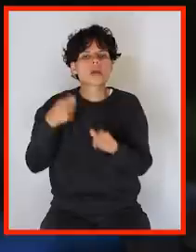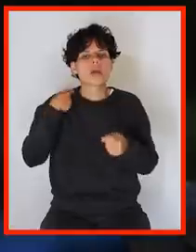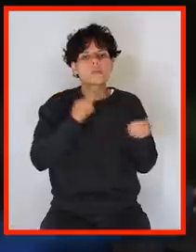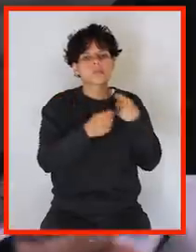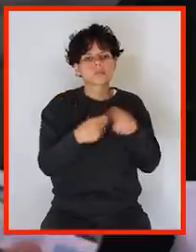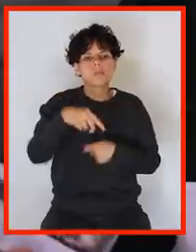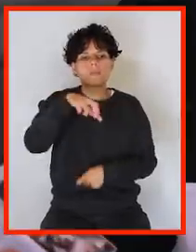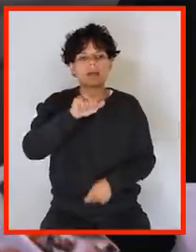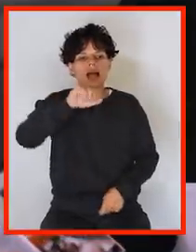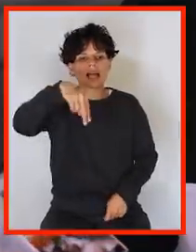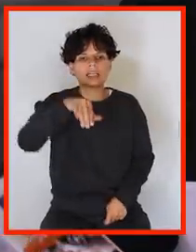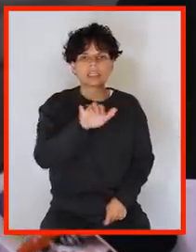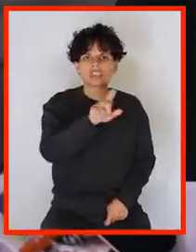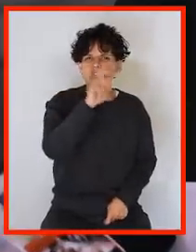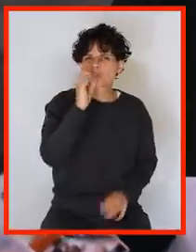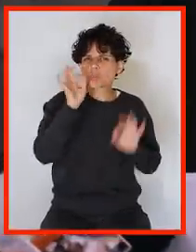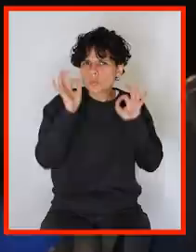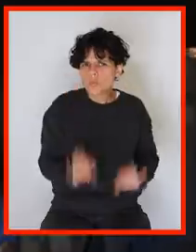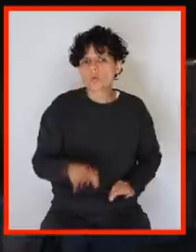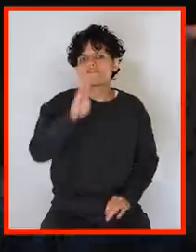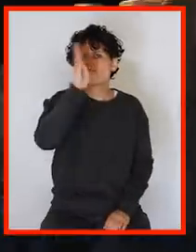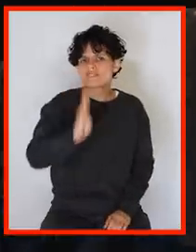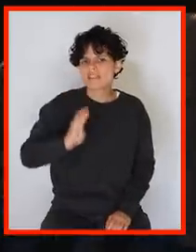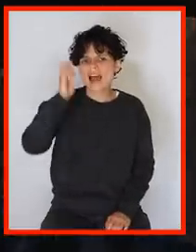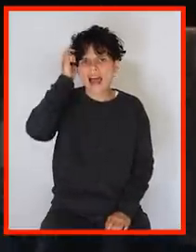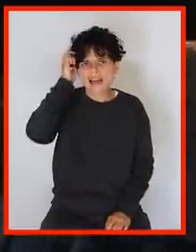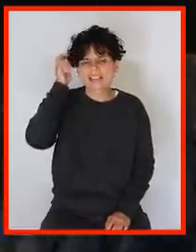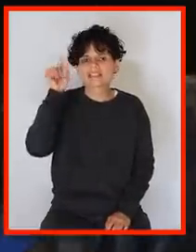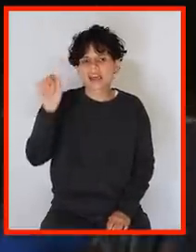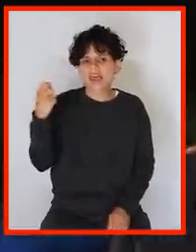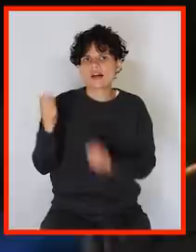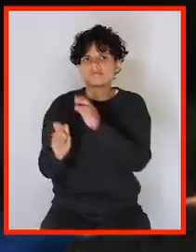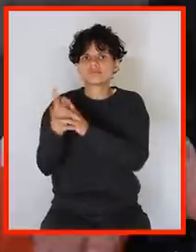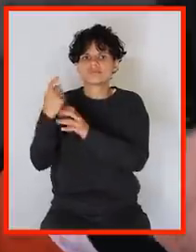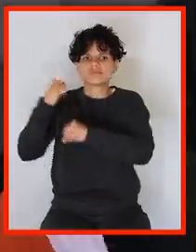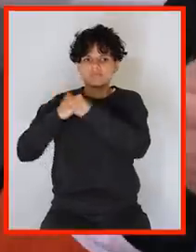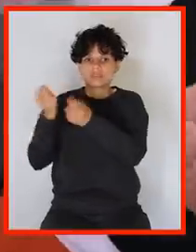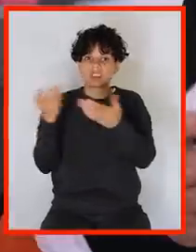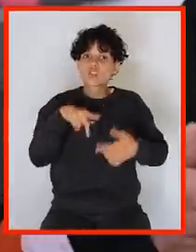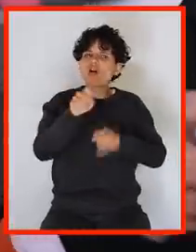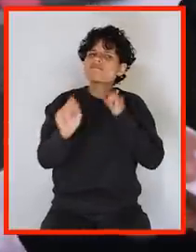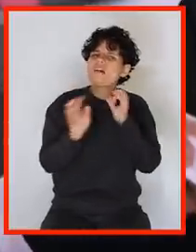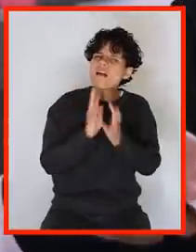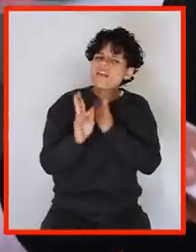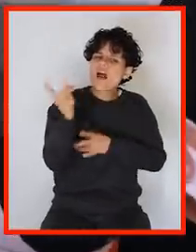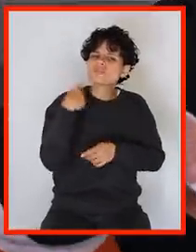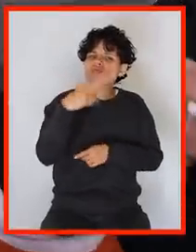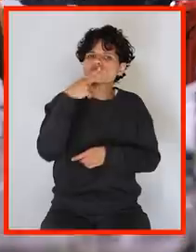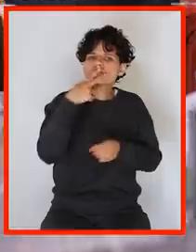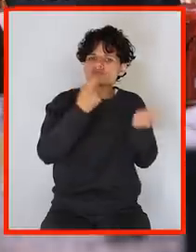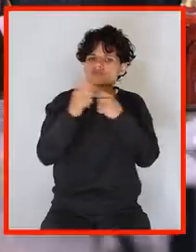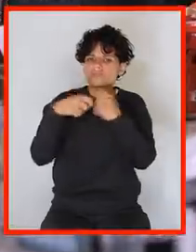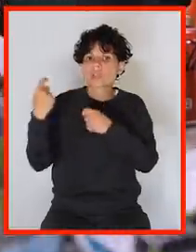por mi familia, pues. Sí, pues, pero pay es un clásico, ¿no? Es como un vivo en los cigarros. ¿Y tú vendías cigarros en la feria